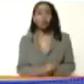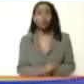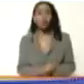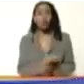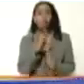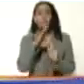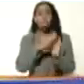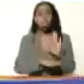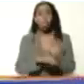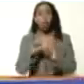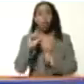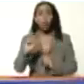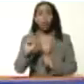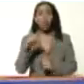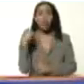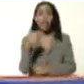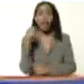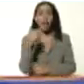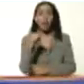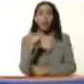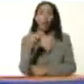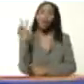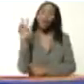precios negativos Venezuela